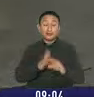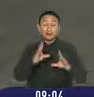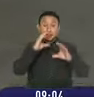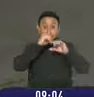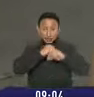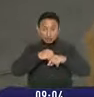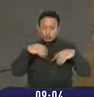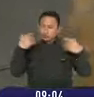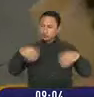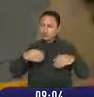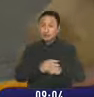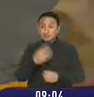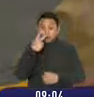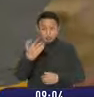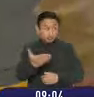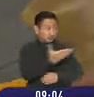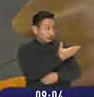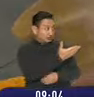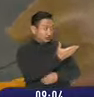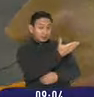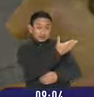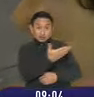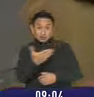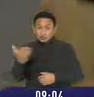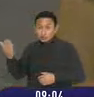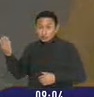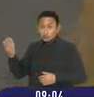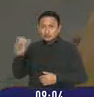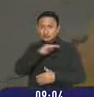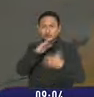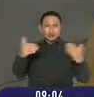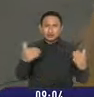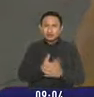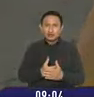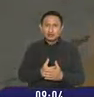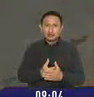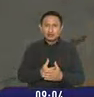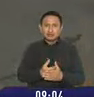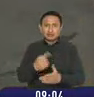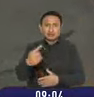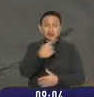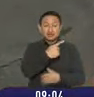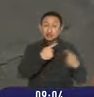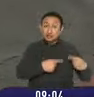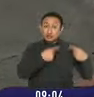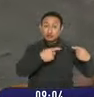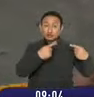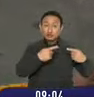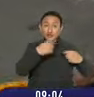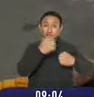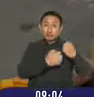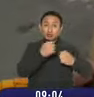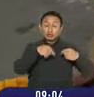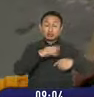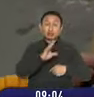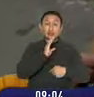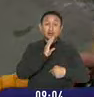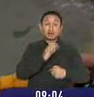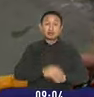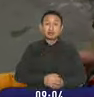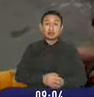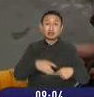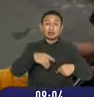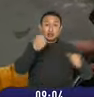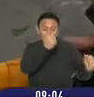noches. Bastante agua, vea cómo baja todito, ve. Y es todito los días que el problema que tenemos que estar con la